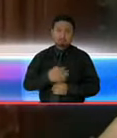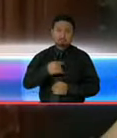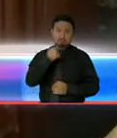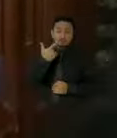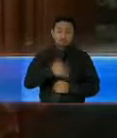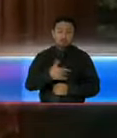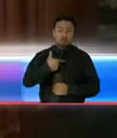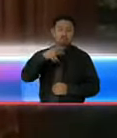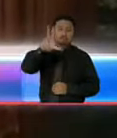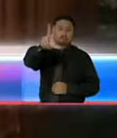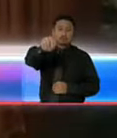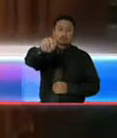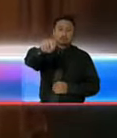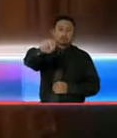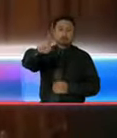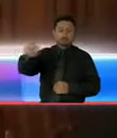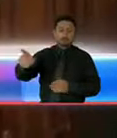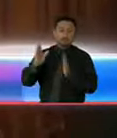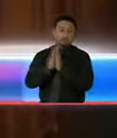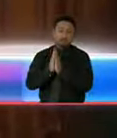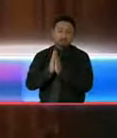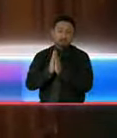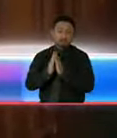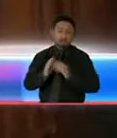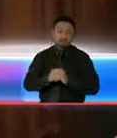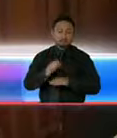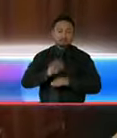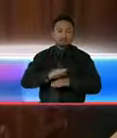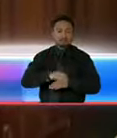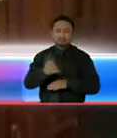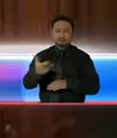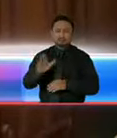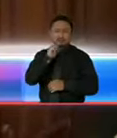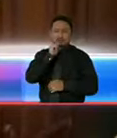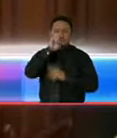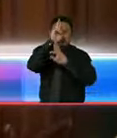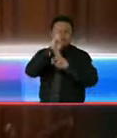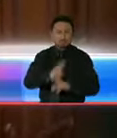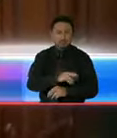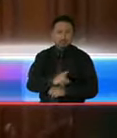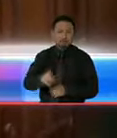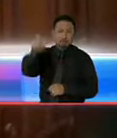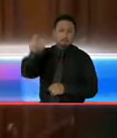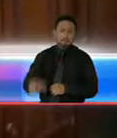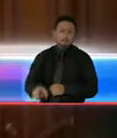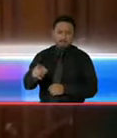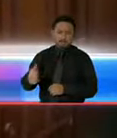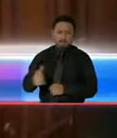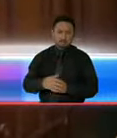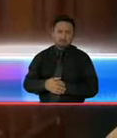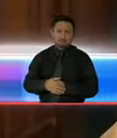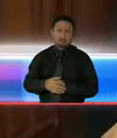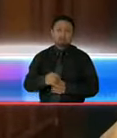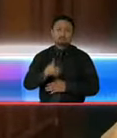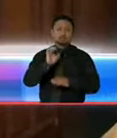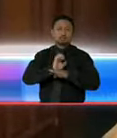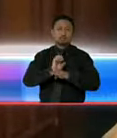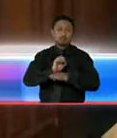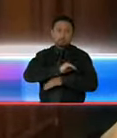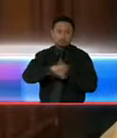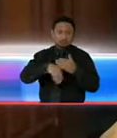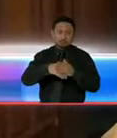voté no ante este pedido de resolución por la falta de respeto primero de la persona que presentaba. En el Ecuador todos